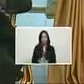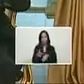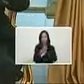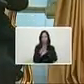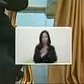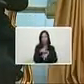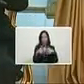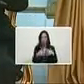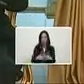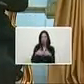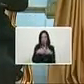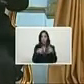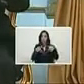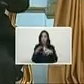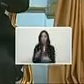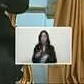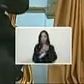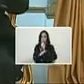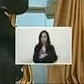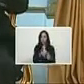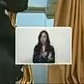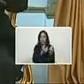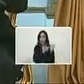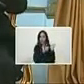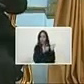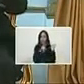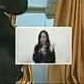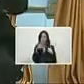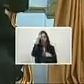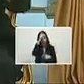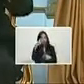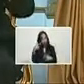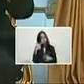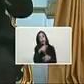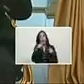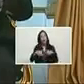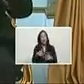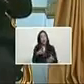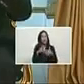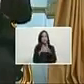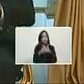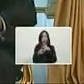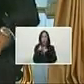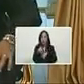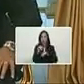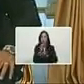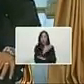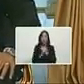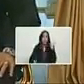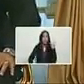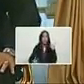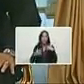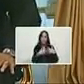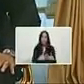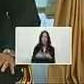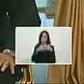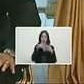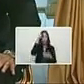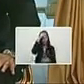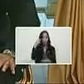y hago responsable a donald trump de cualquier violencia que pueda suceder en venezuela será usted señor presidente donald trump